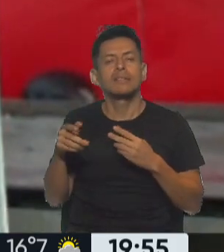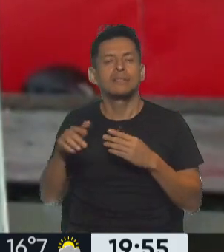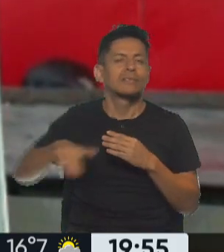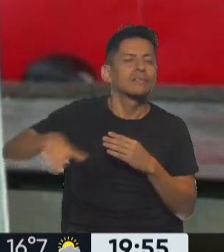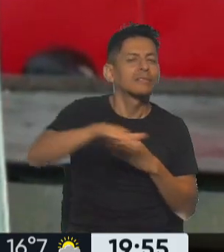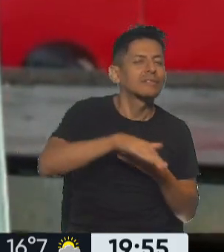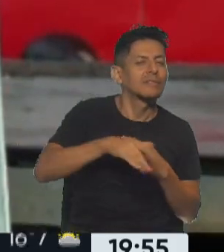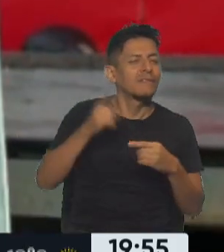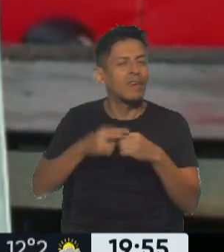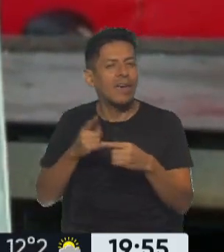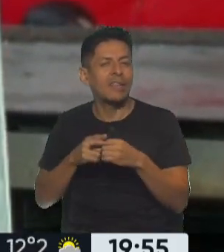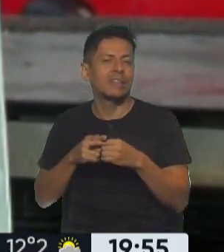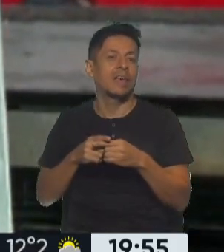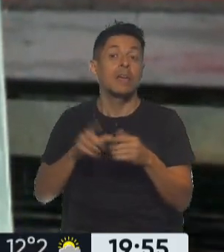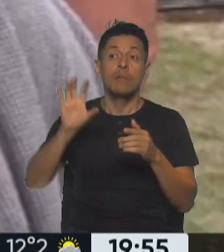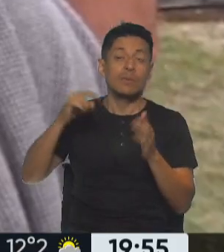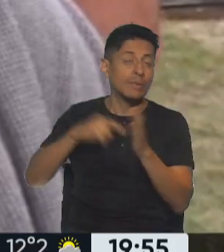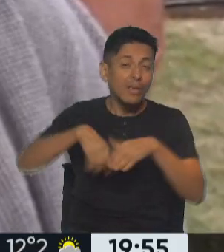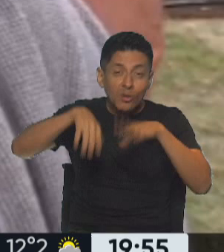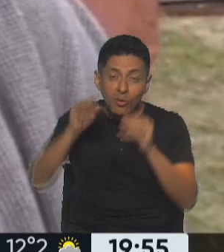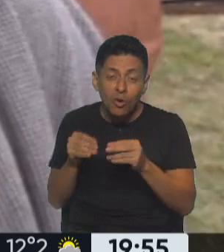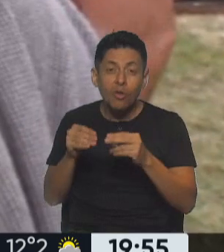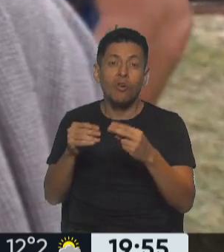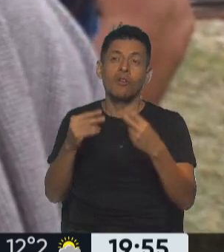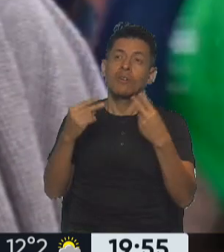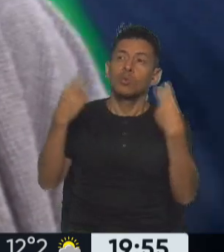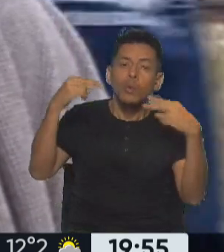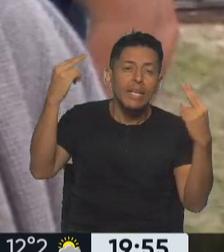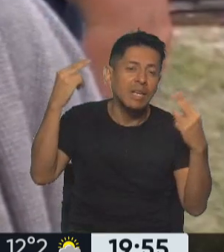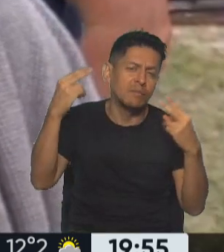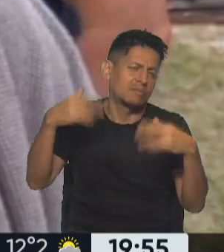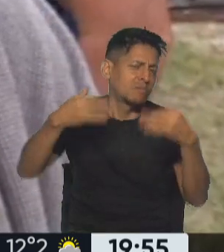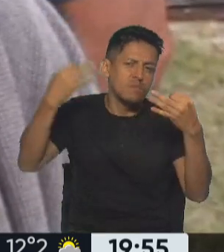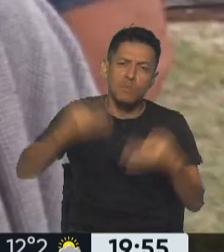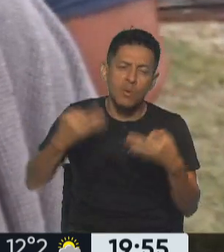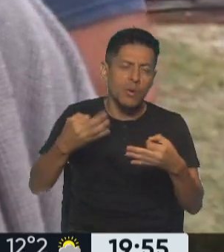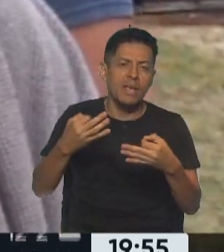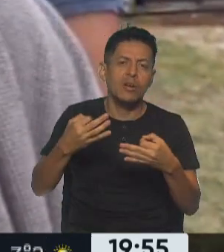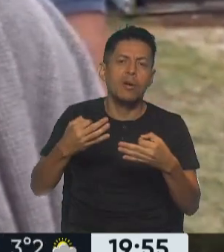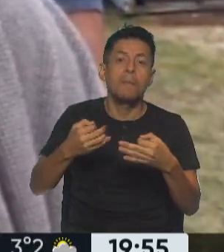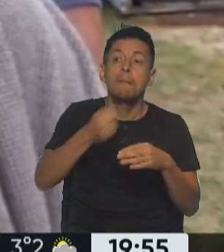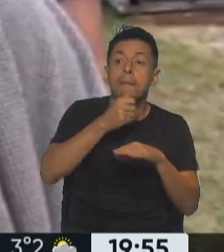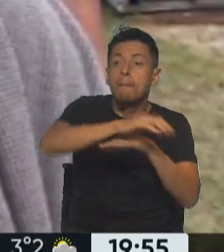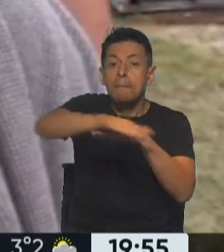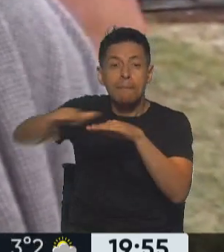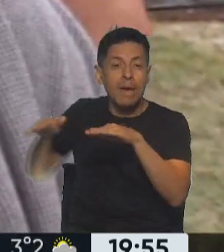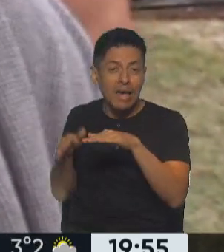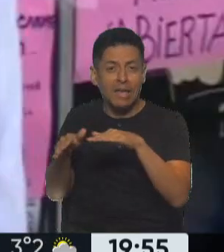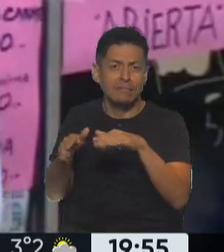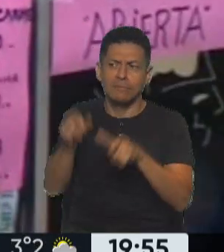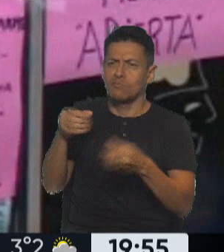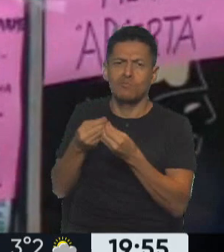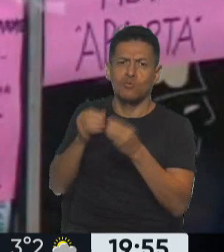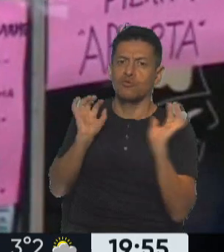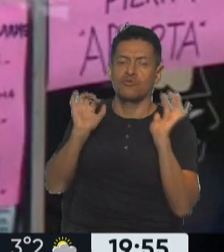en toda la provincia de Buenos Aires. La verdad que hay una temporada muy buena. Todas las costas bonaerenses tienen mucha gente y Mar Chiquita es